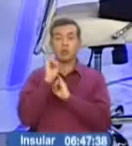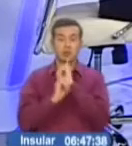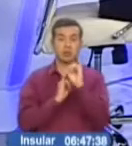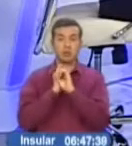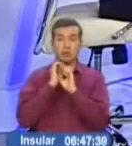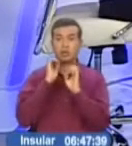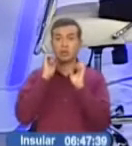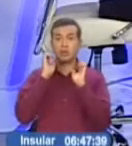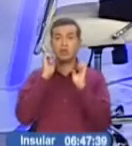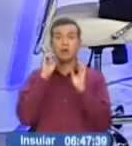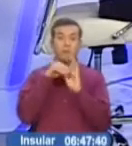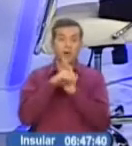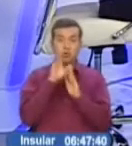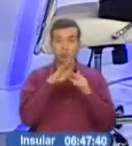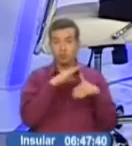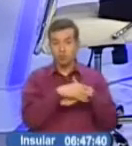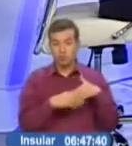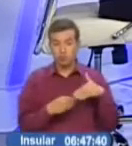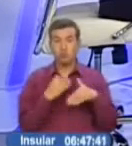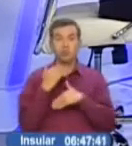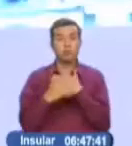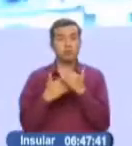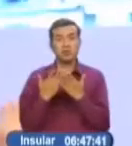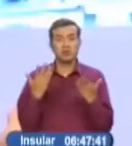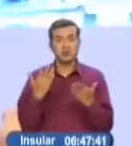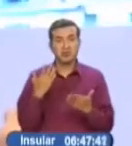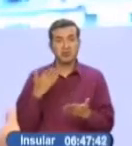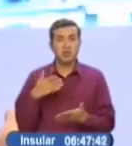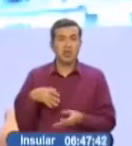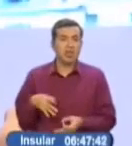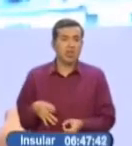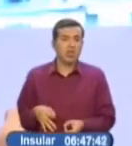internacional, la creación del Banco del Sur, un proceso que está